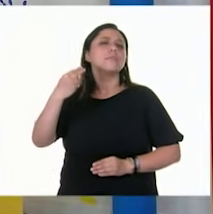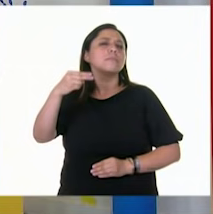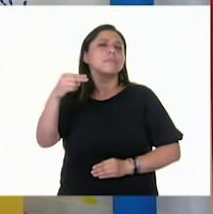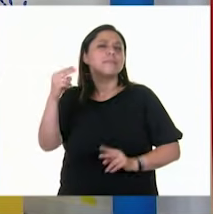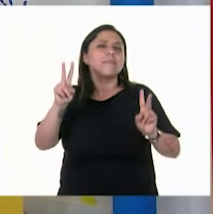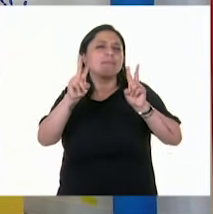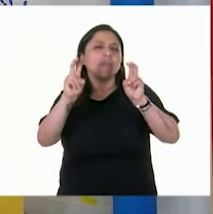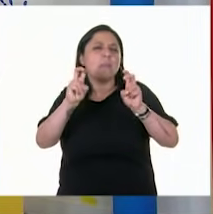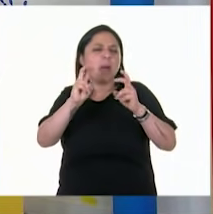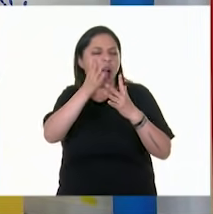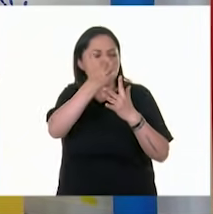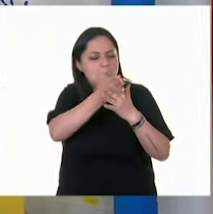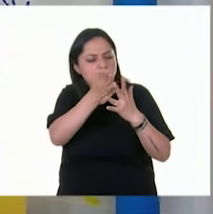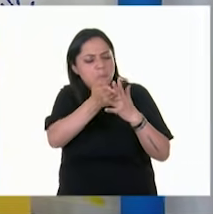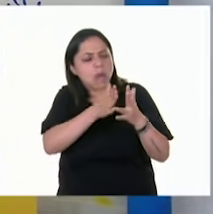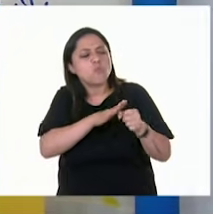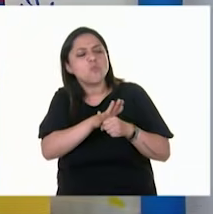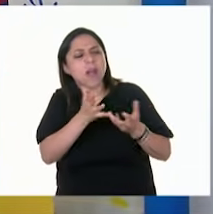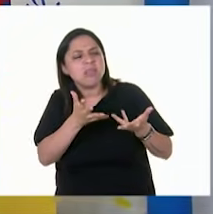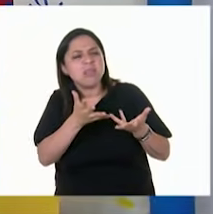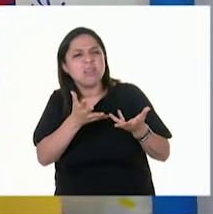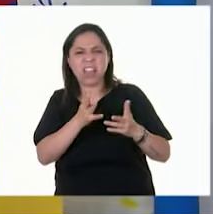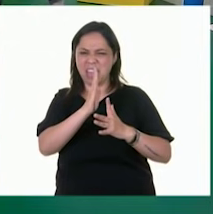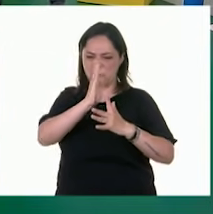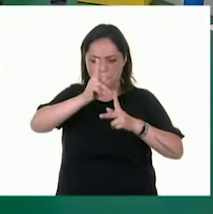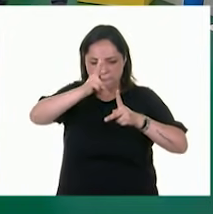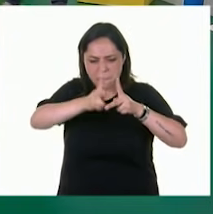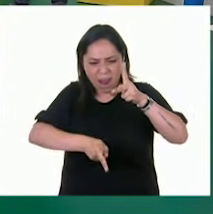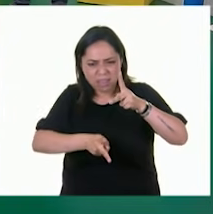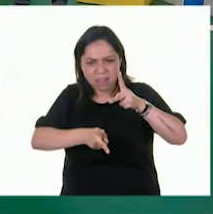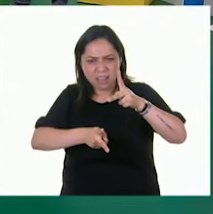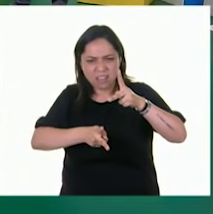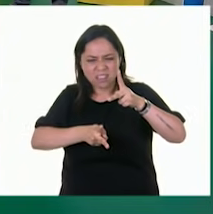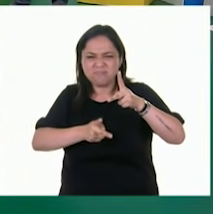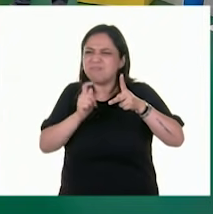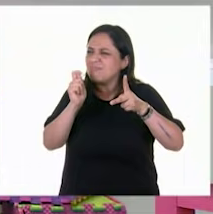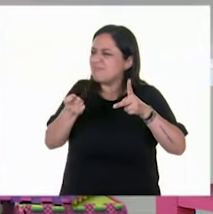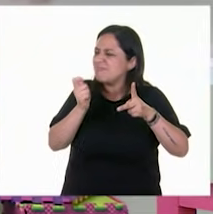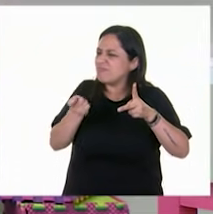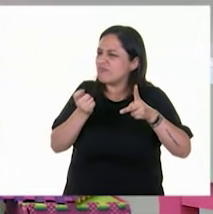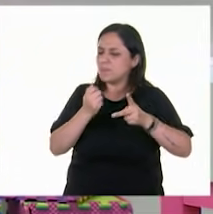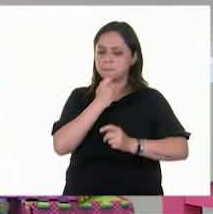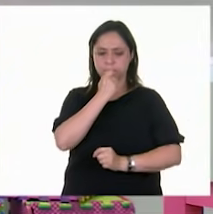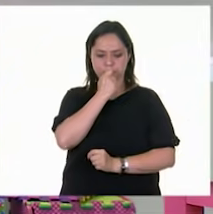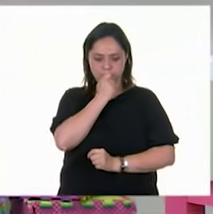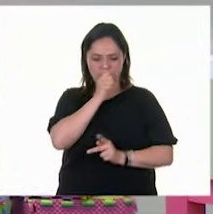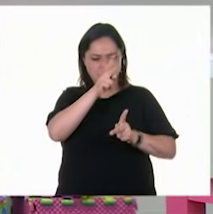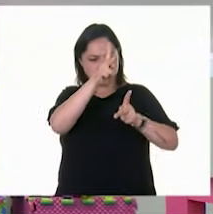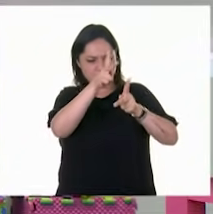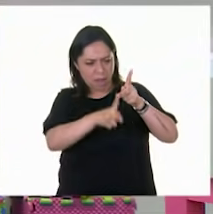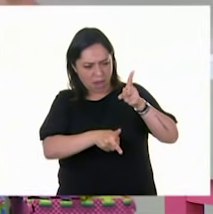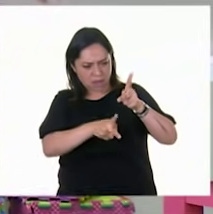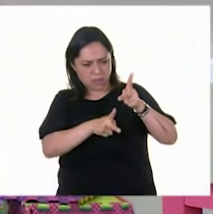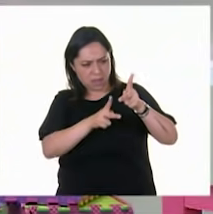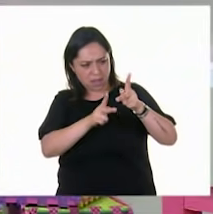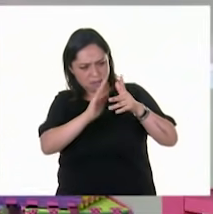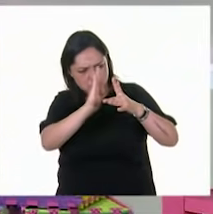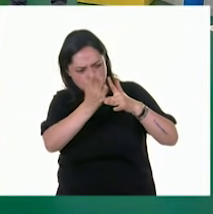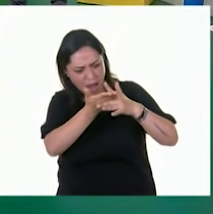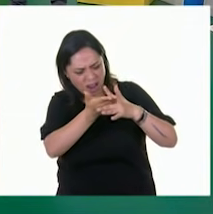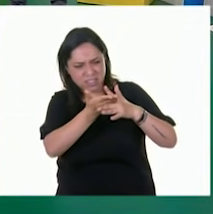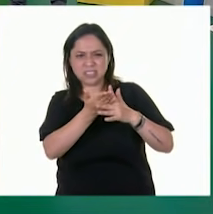es? Ajá. ¿Y esto te suena a algo? Ay, no sé. ¿Qué parte es? ¿Qué parte es? ¿No?